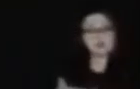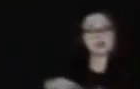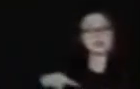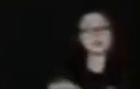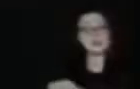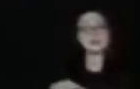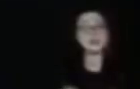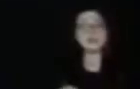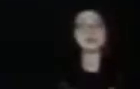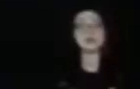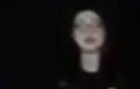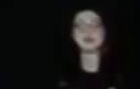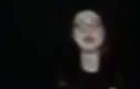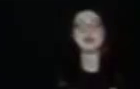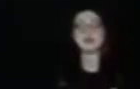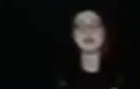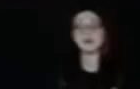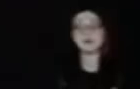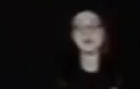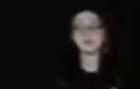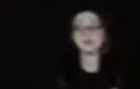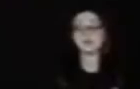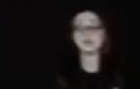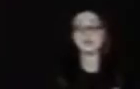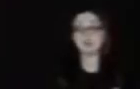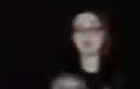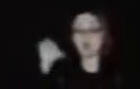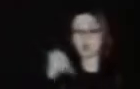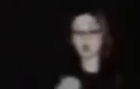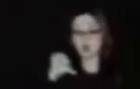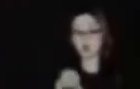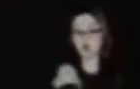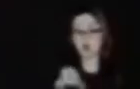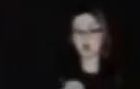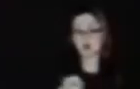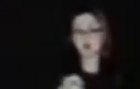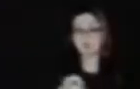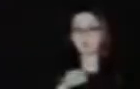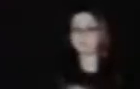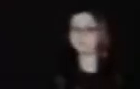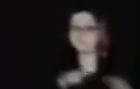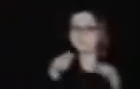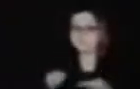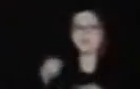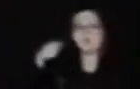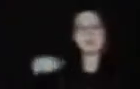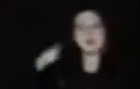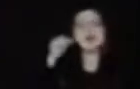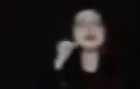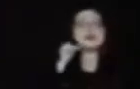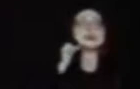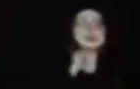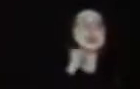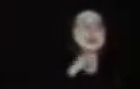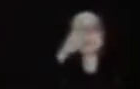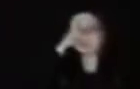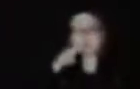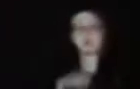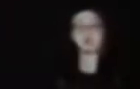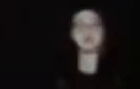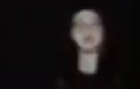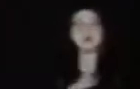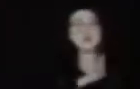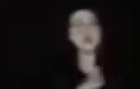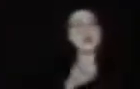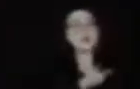hoy, este día, estoy enviando al Senado, podrá ser el